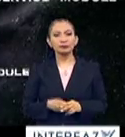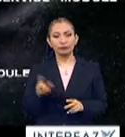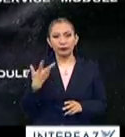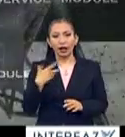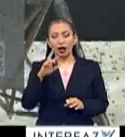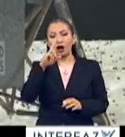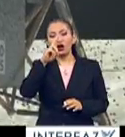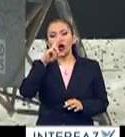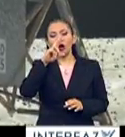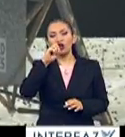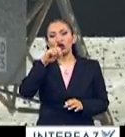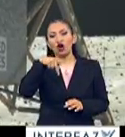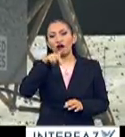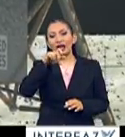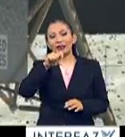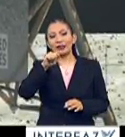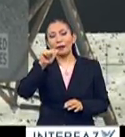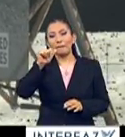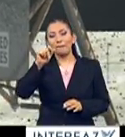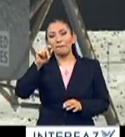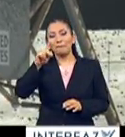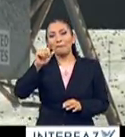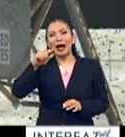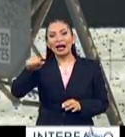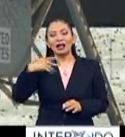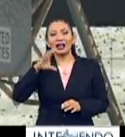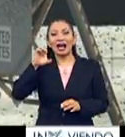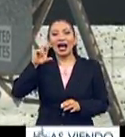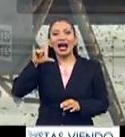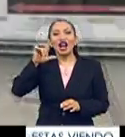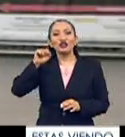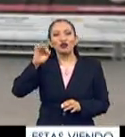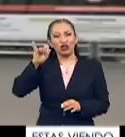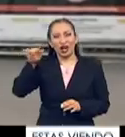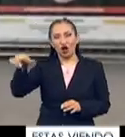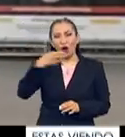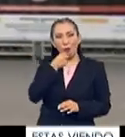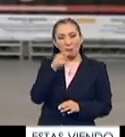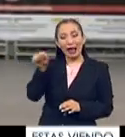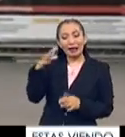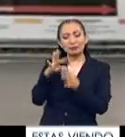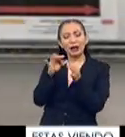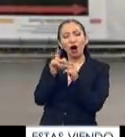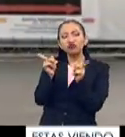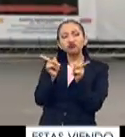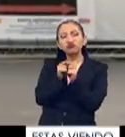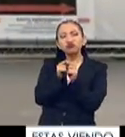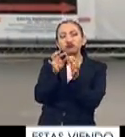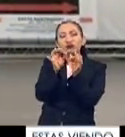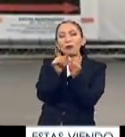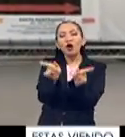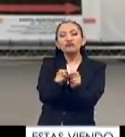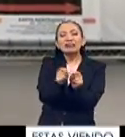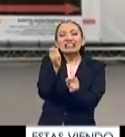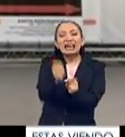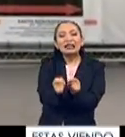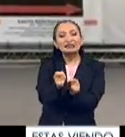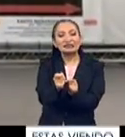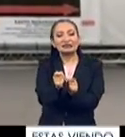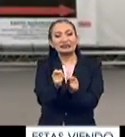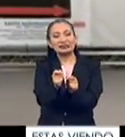Estamos en Rocket Park con Carlos Fontanot, que nos está explicando un poco, una pequeña